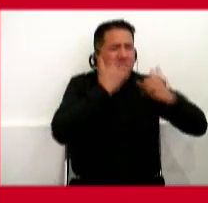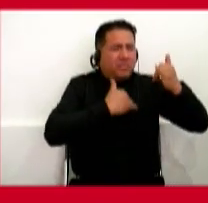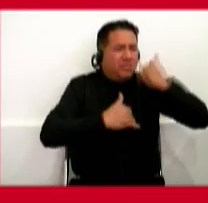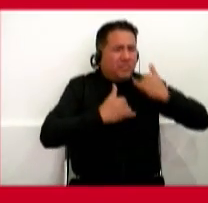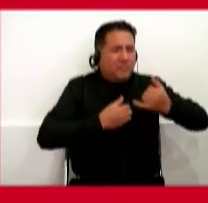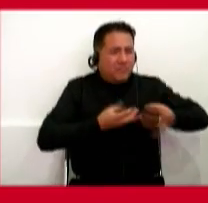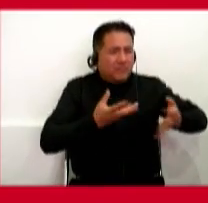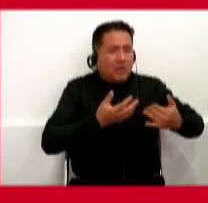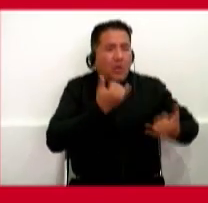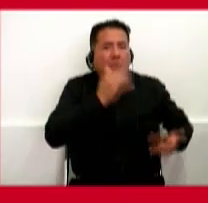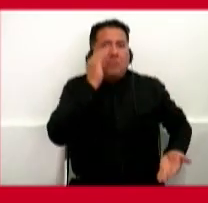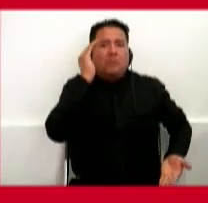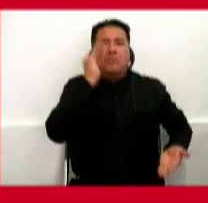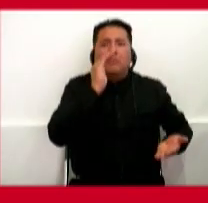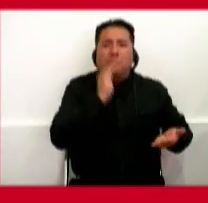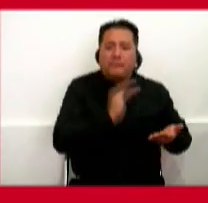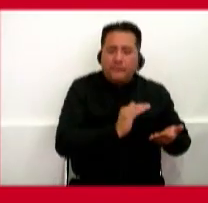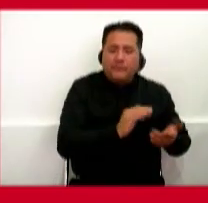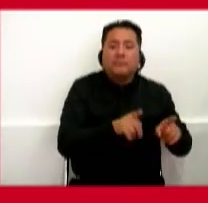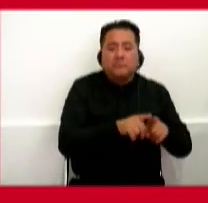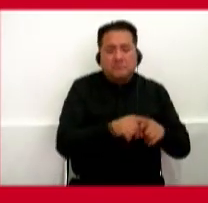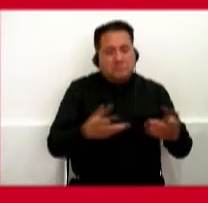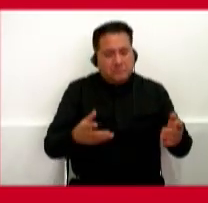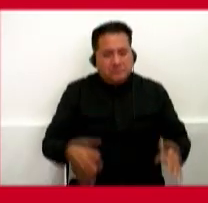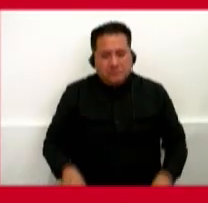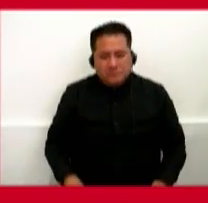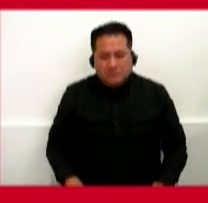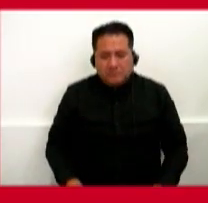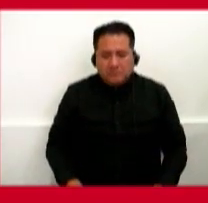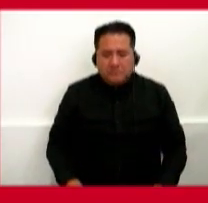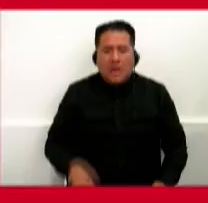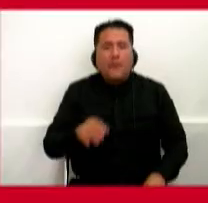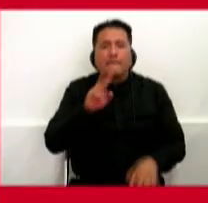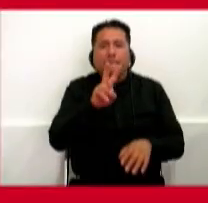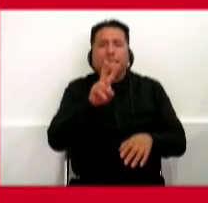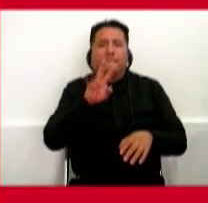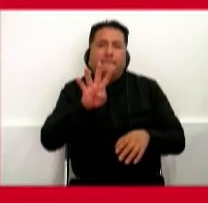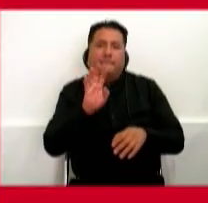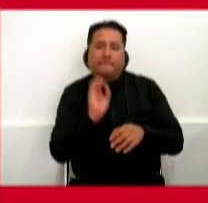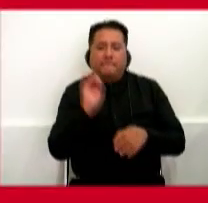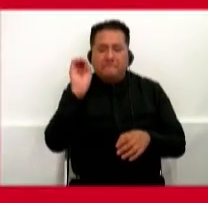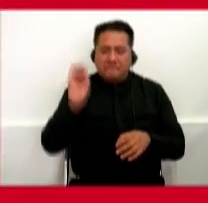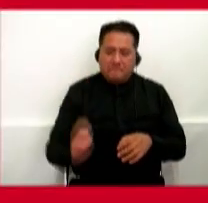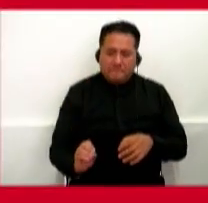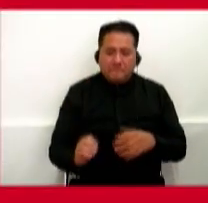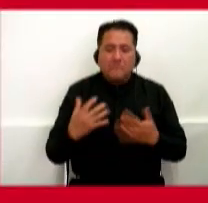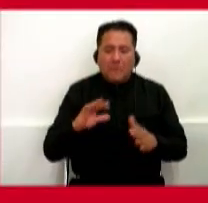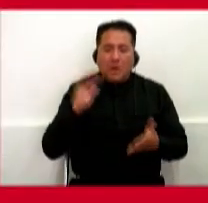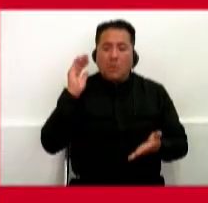4 pases, y hemos reducido el tiempo de carguío en casi 24%. Los ahorros que ya